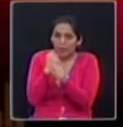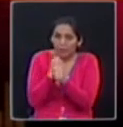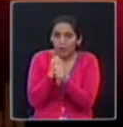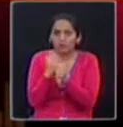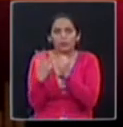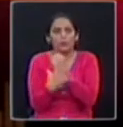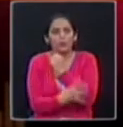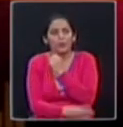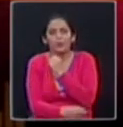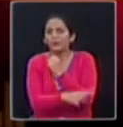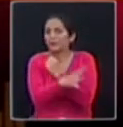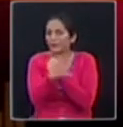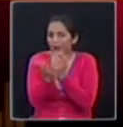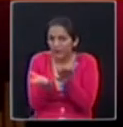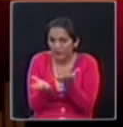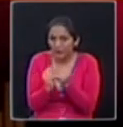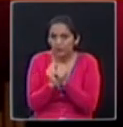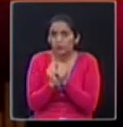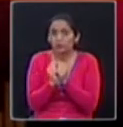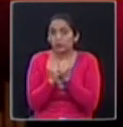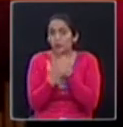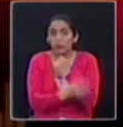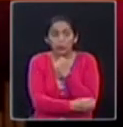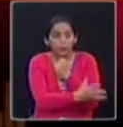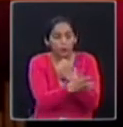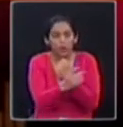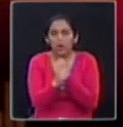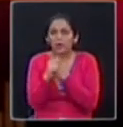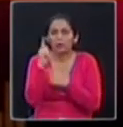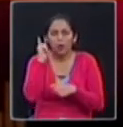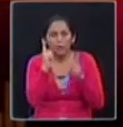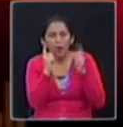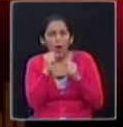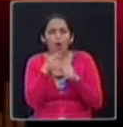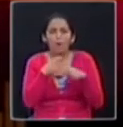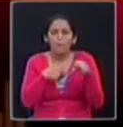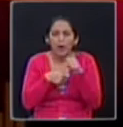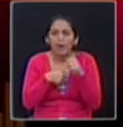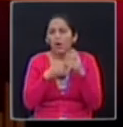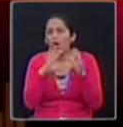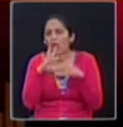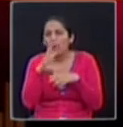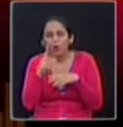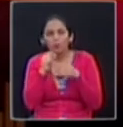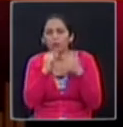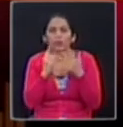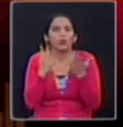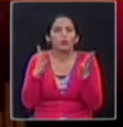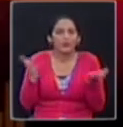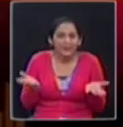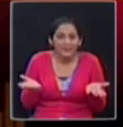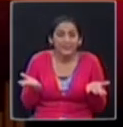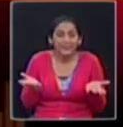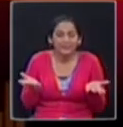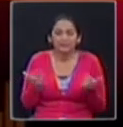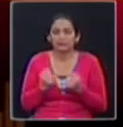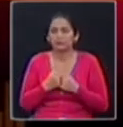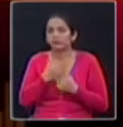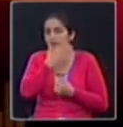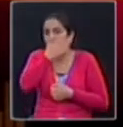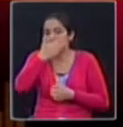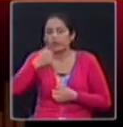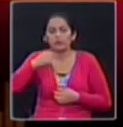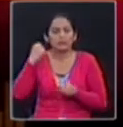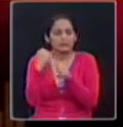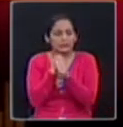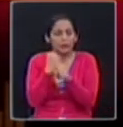evitamos delincuencia. El desafío es ahora cómo entre todos encontramos un gana-gana, un punto medio para poder tener más acceso al trabajo.